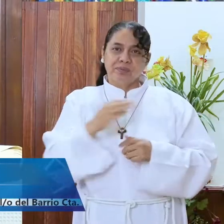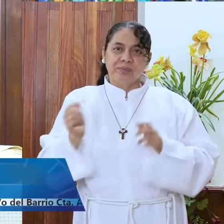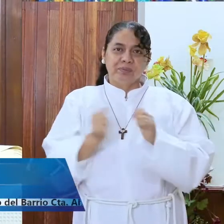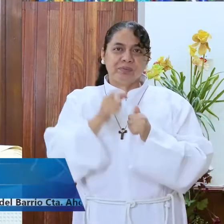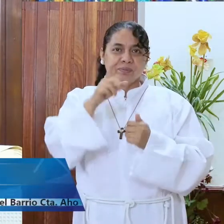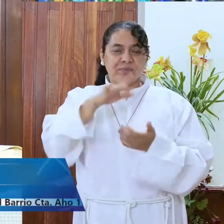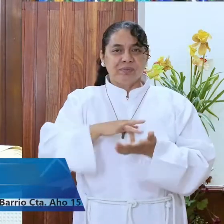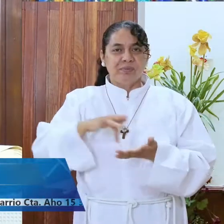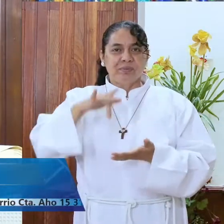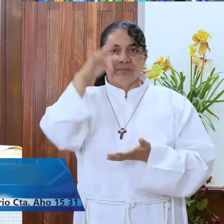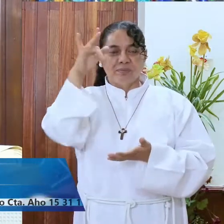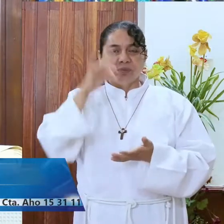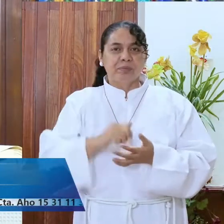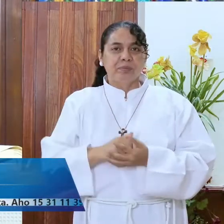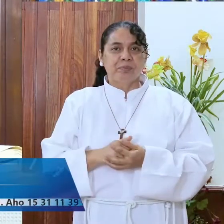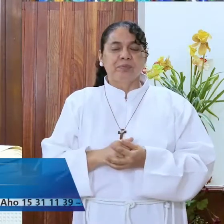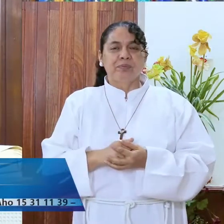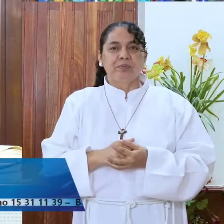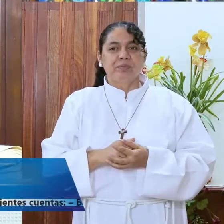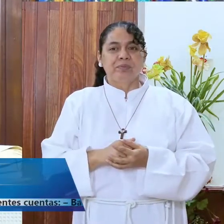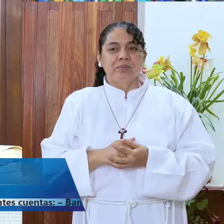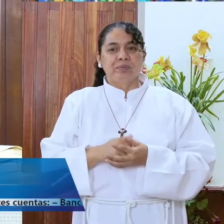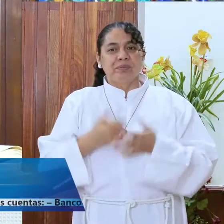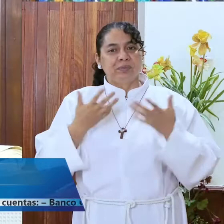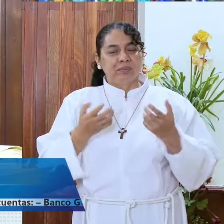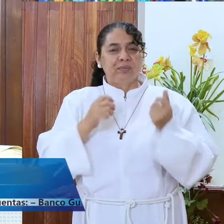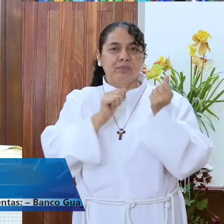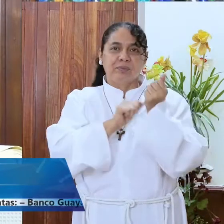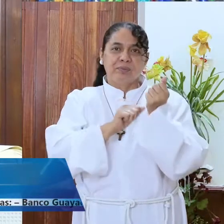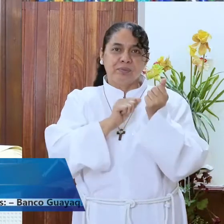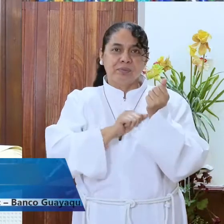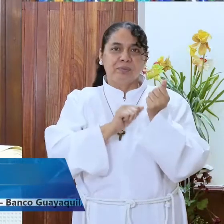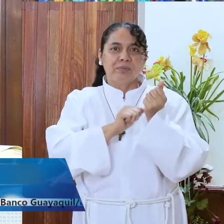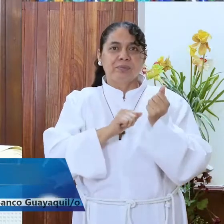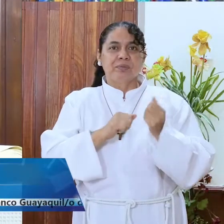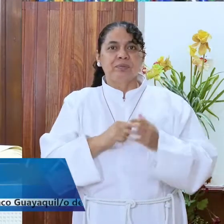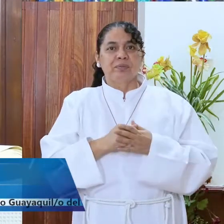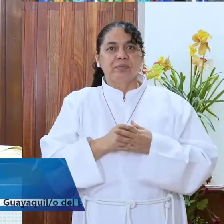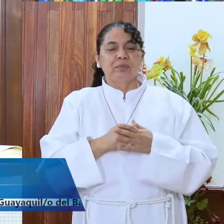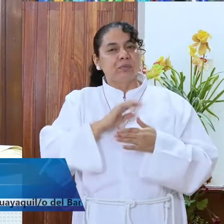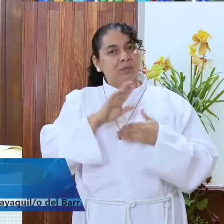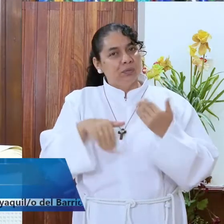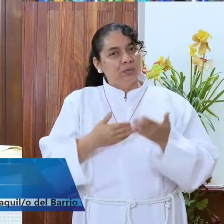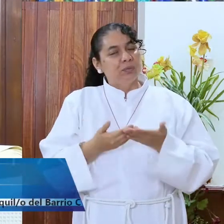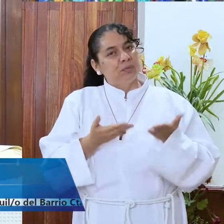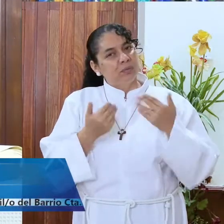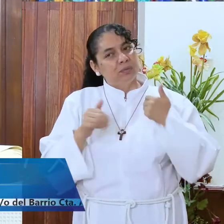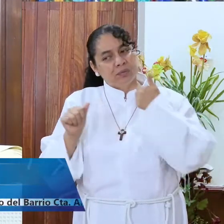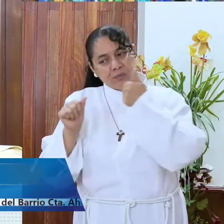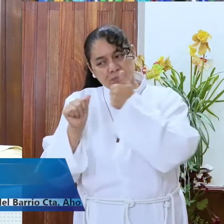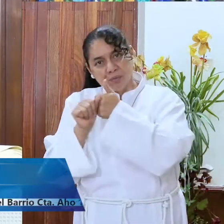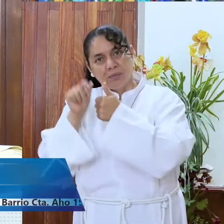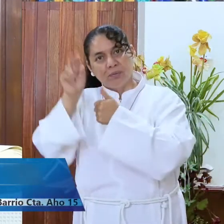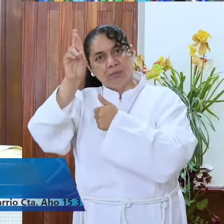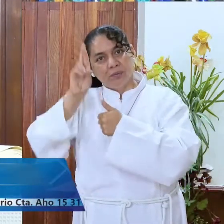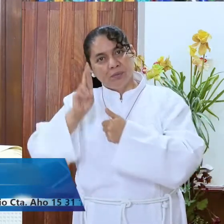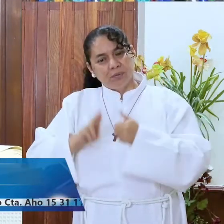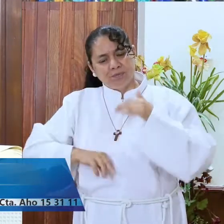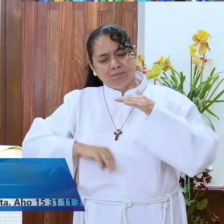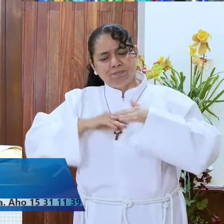y con espn trigos hermanos acerquémonos al señor llenos de